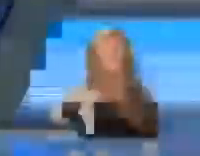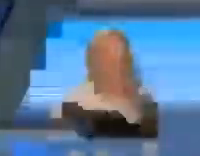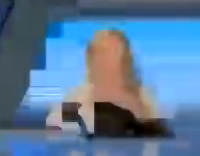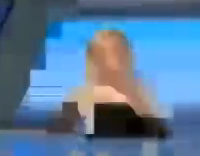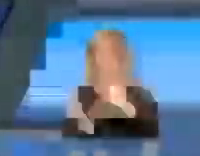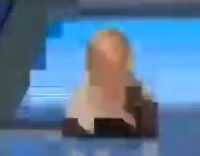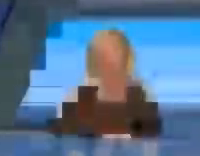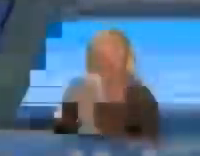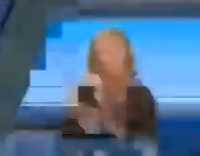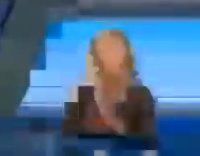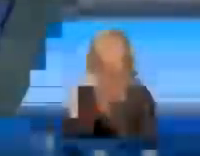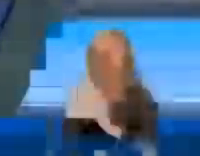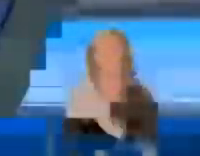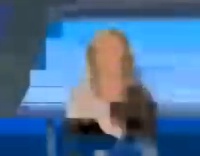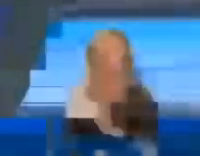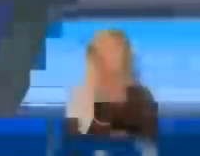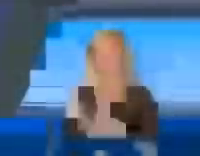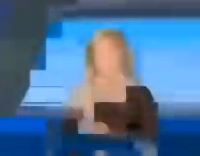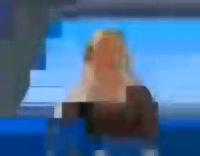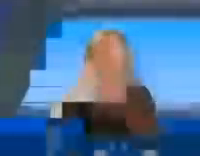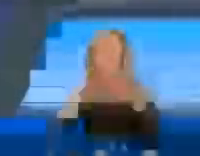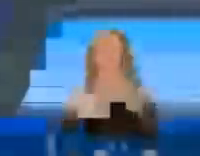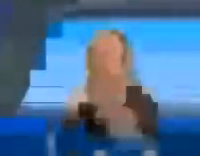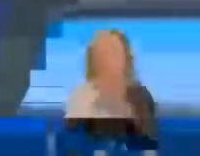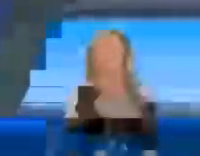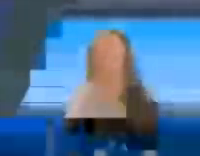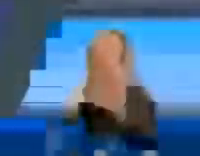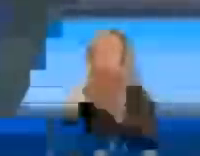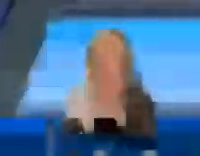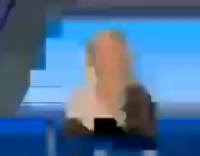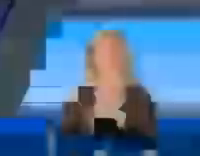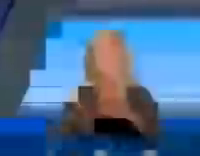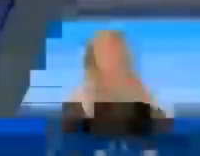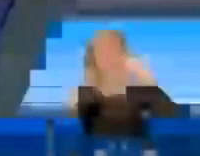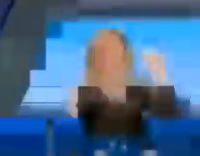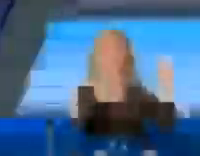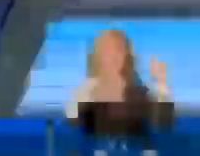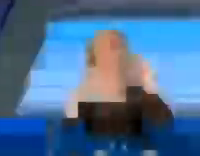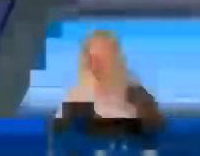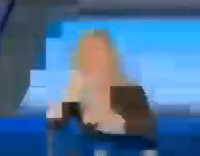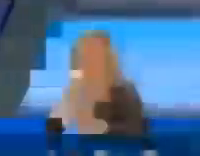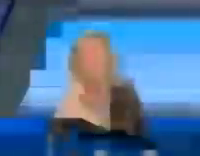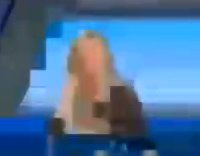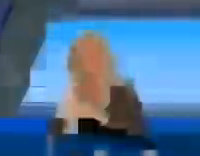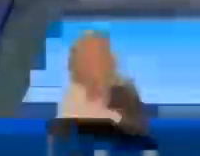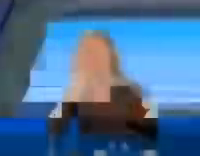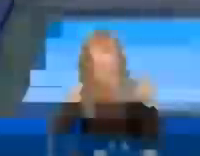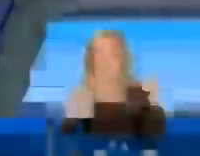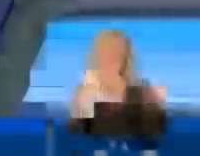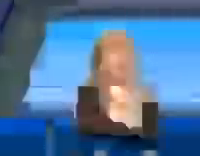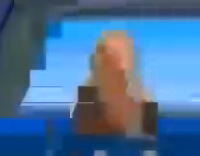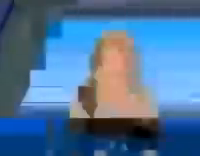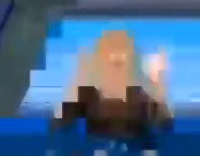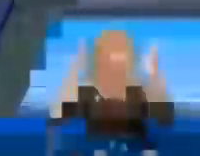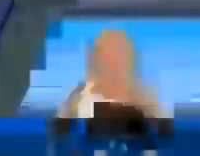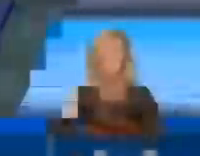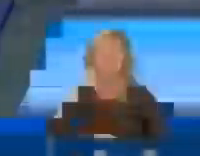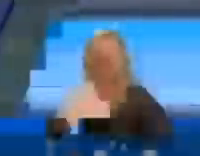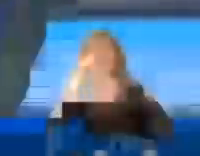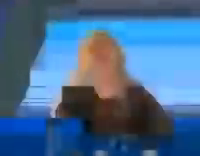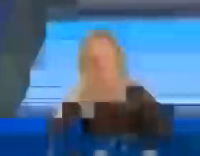salario básico fijado al término del 2019, luego de que no se lograra consensos entre trabajadores y empleadores. El incremento